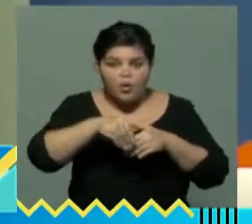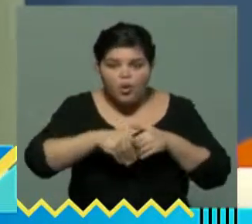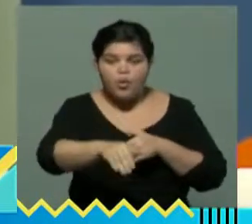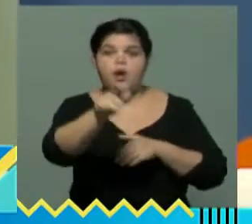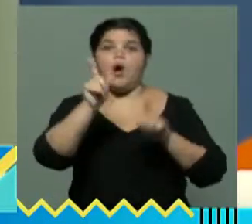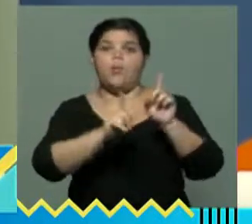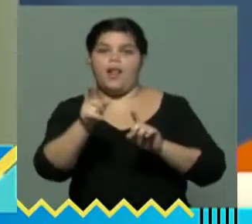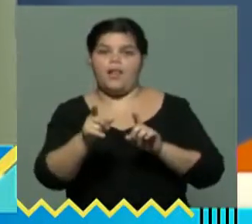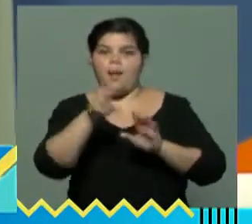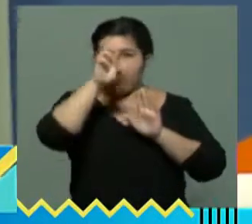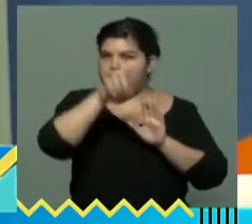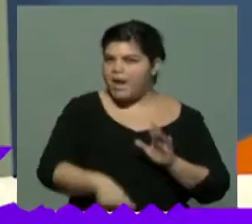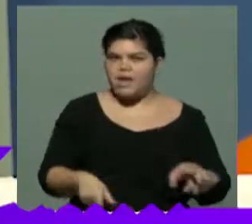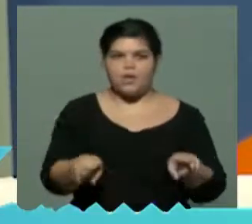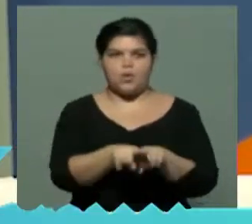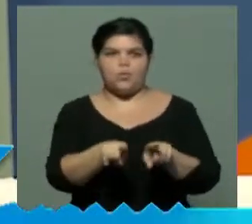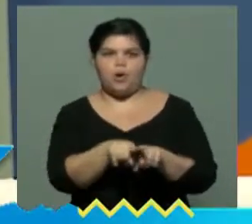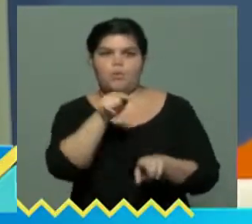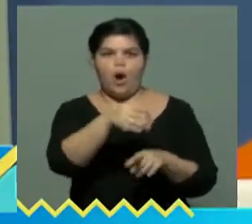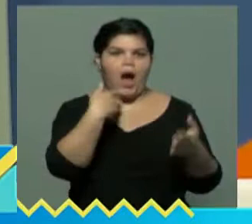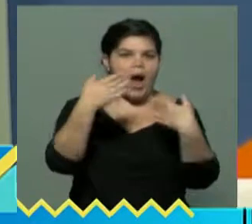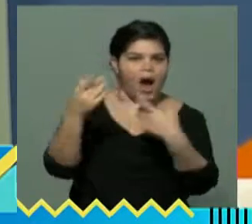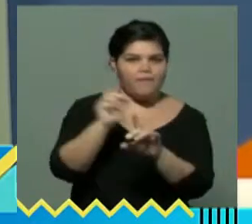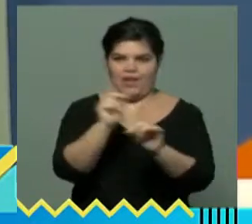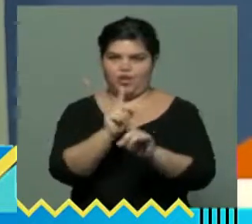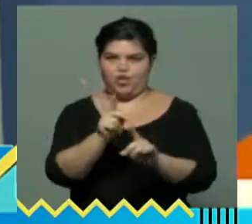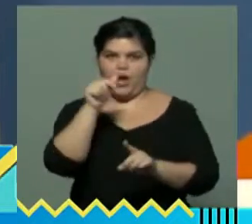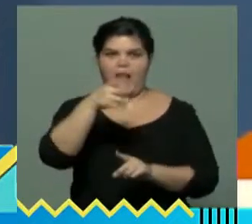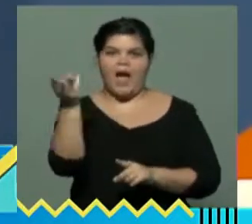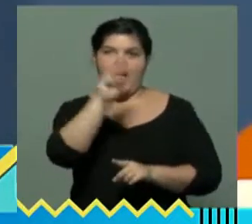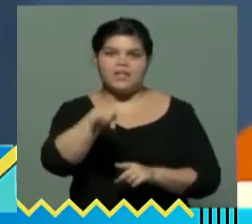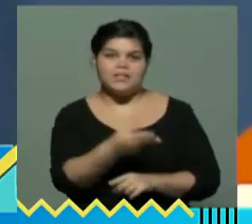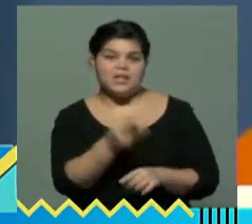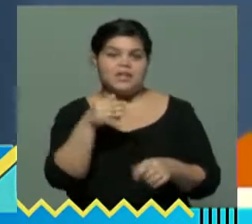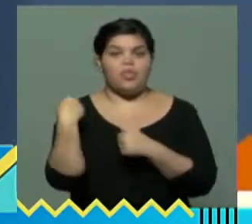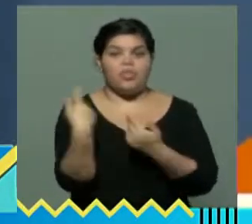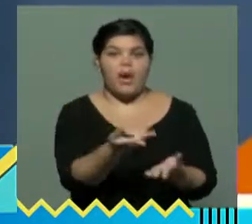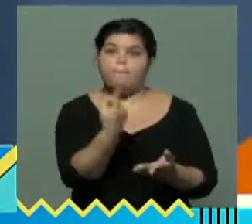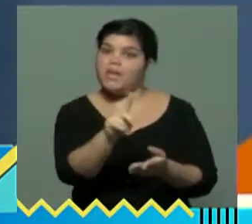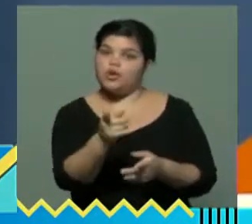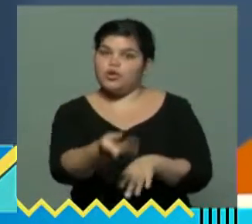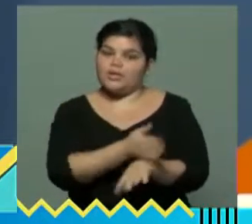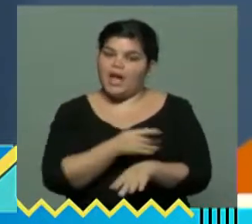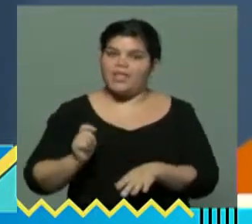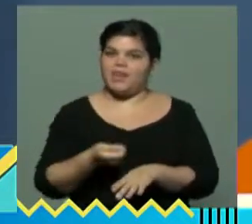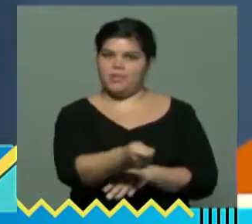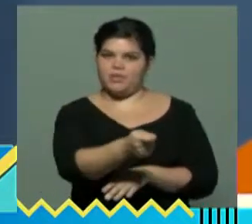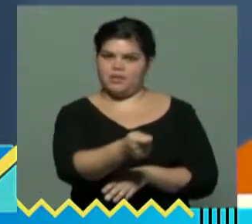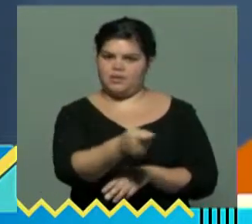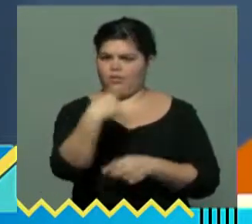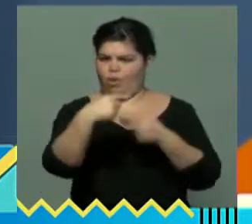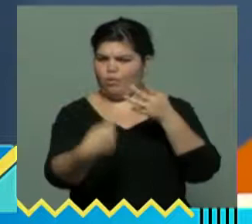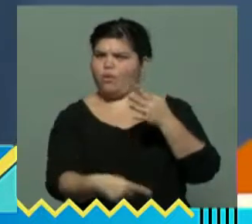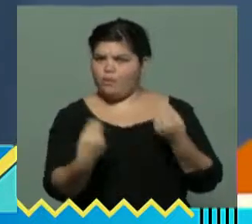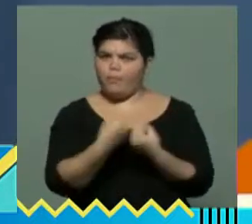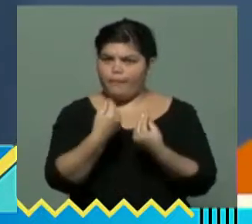ya no es un plan que te van a acercar si hablas con tal y tal, no, hoy esto vas en C si lo gestionas de esta y esta manera y funciona, y se han gestionado montones de cosas.